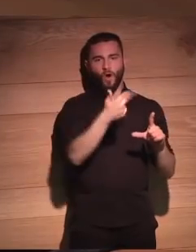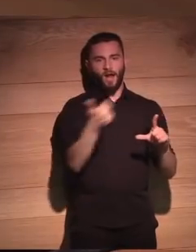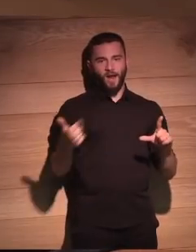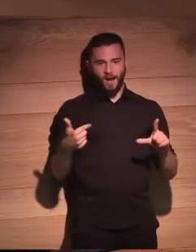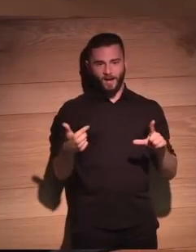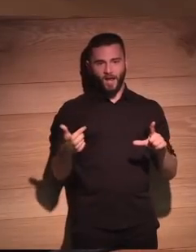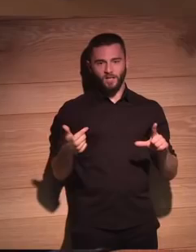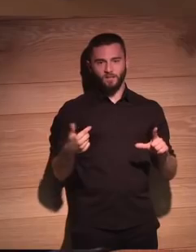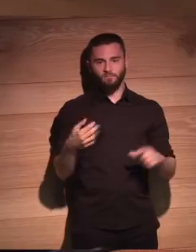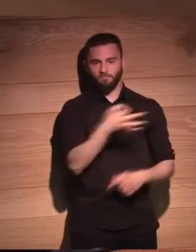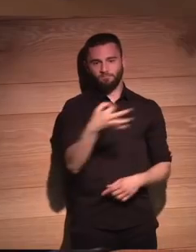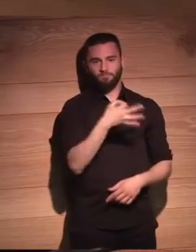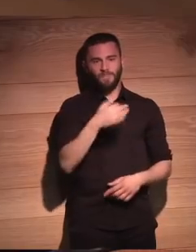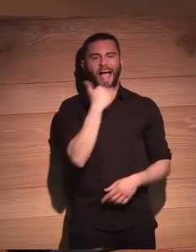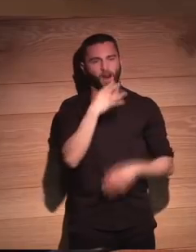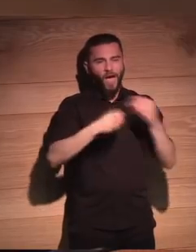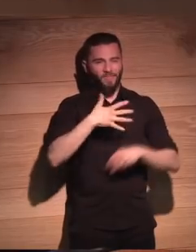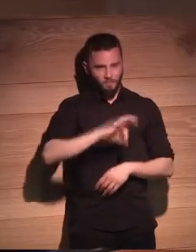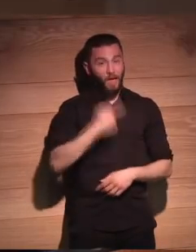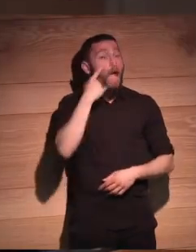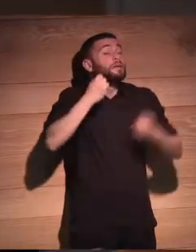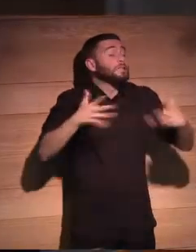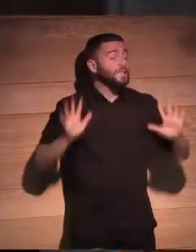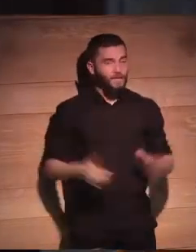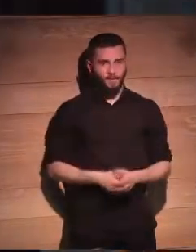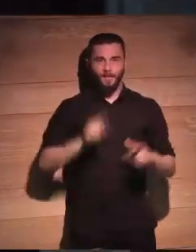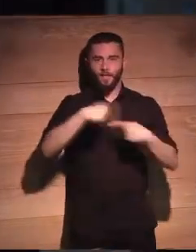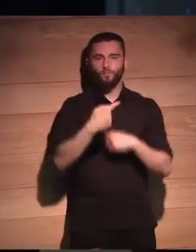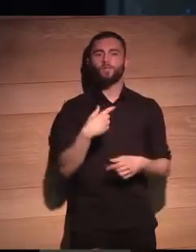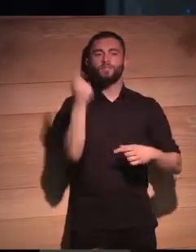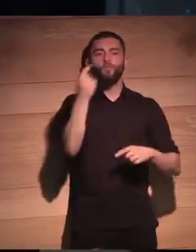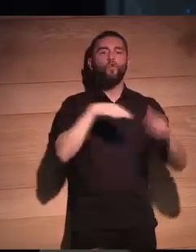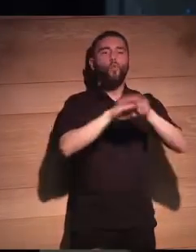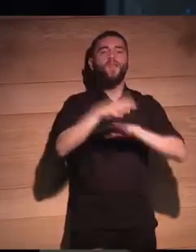efectistas y algo se podrá hacer. A ver qué tal. ¿Y quién Sí, se sí. queda luego con el dibujo?